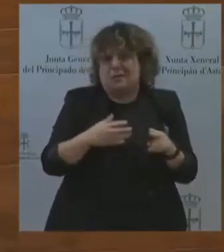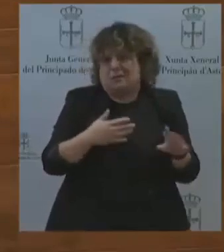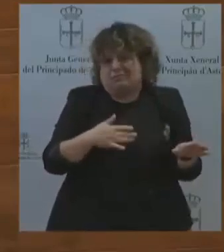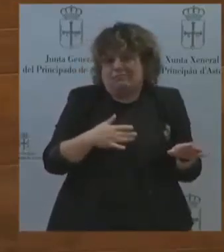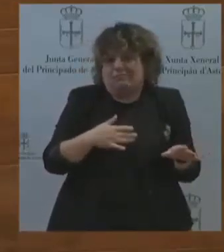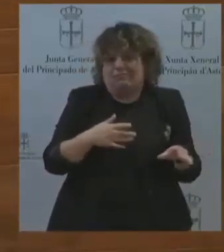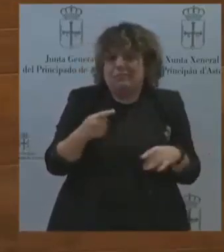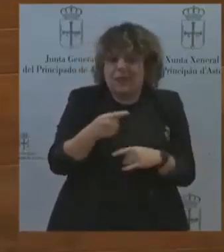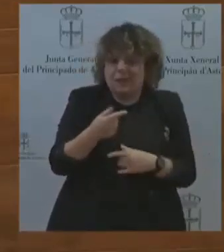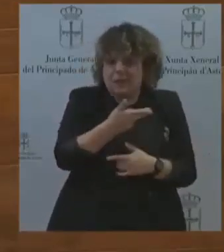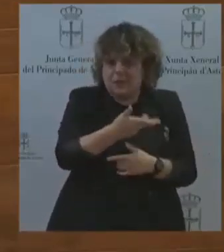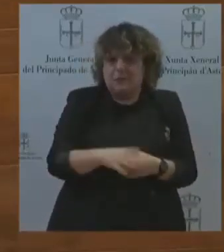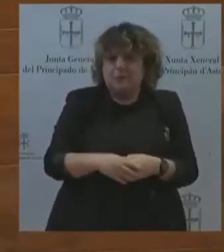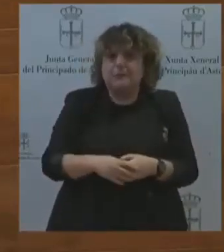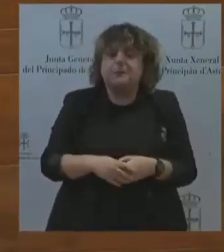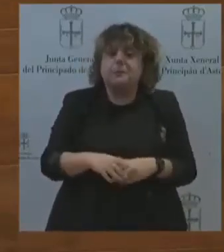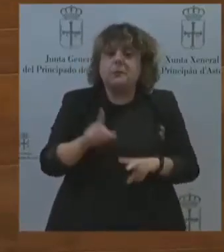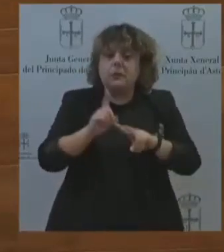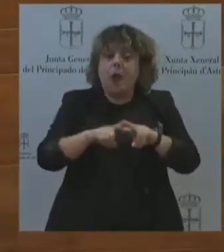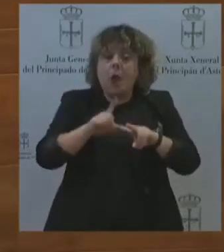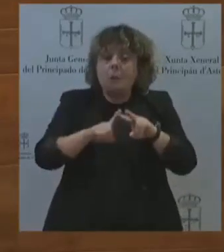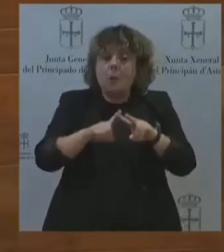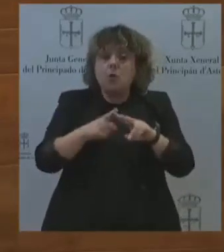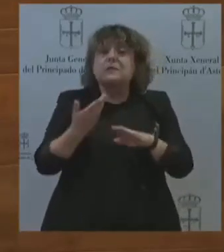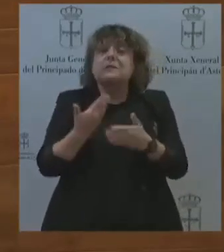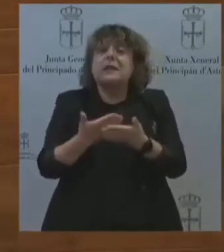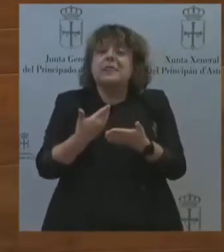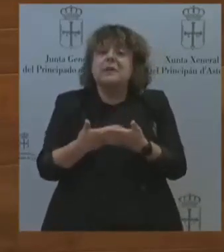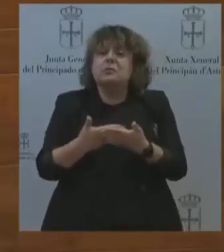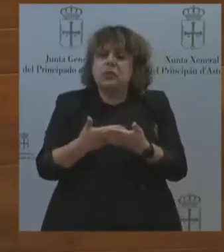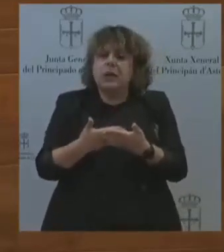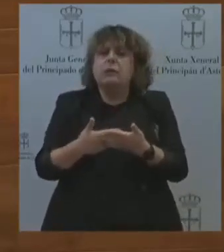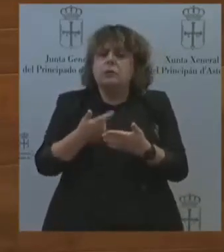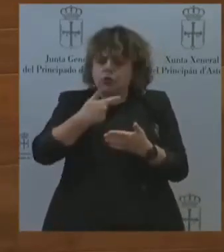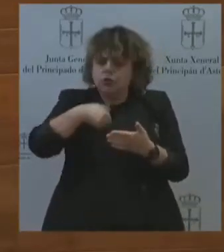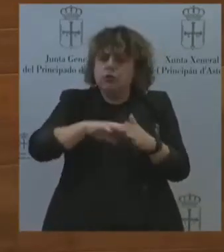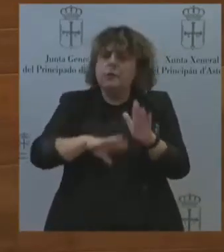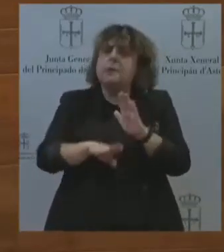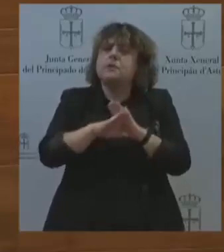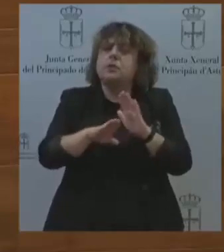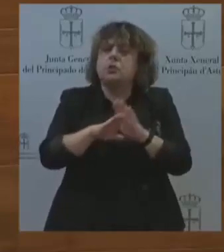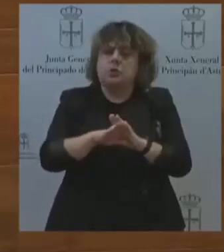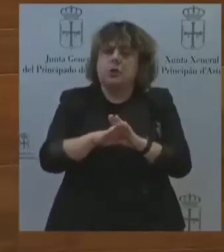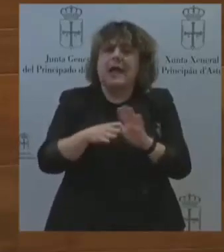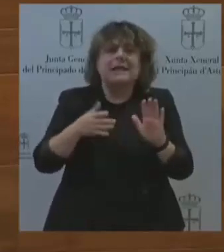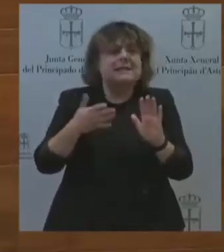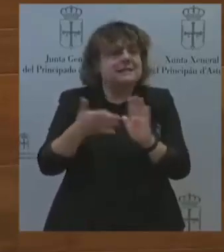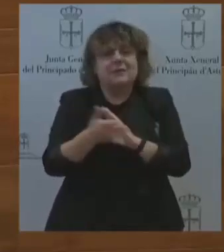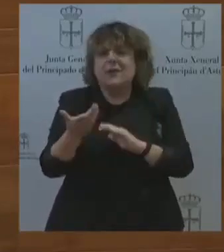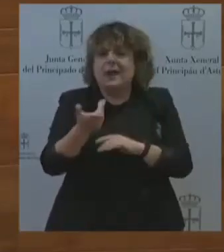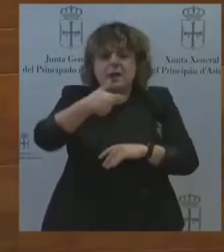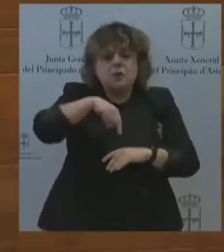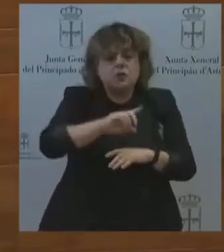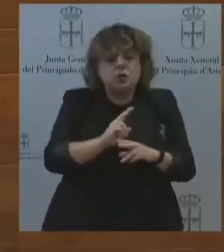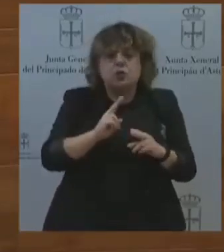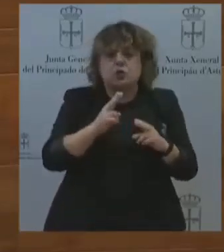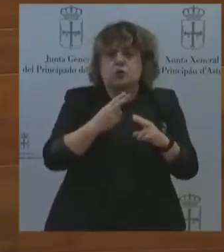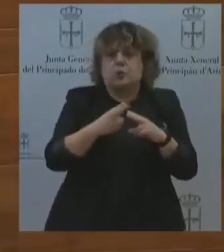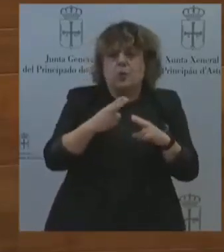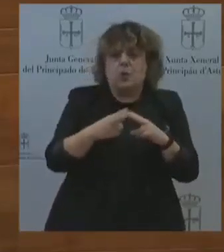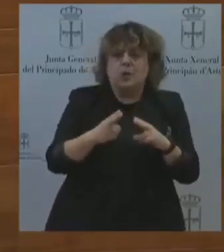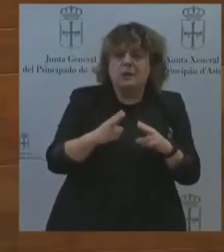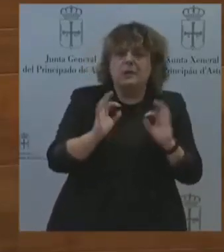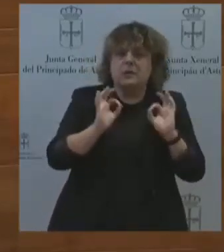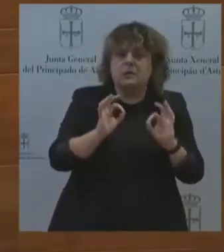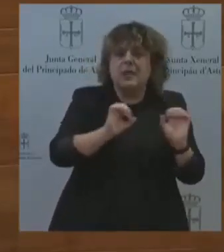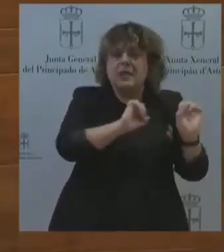y así seguirá haciendo, que somos un partido que defiende los intereses de los asturianos sin importar la ideología. Así lo hemos hecho